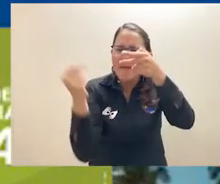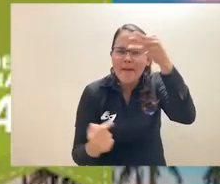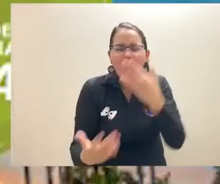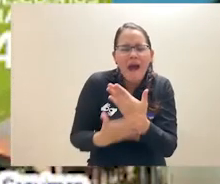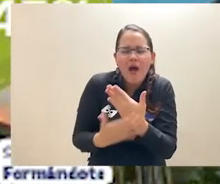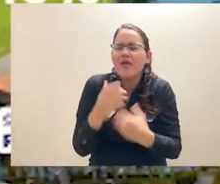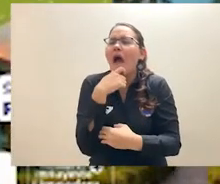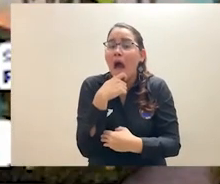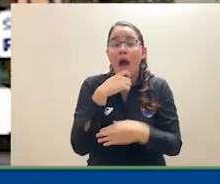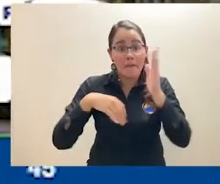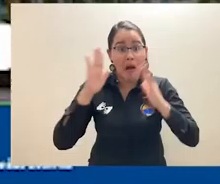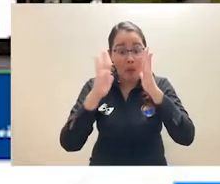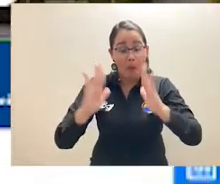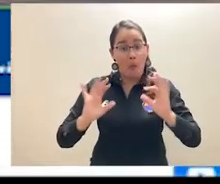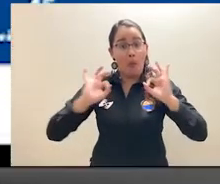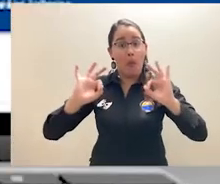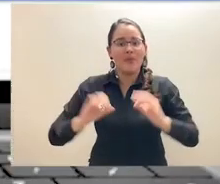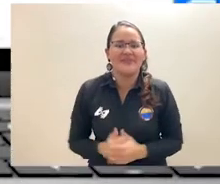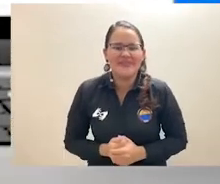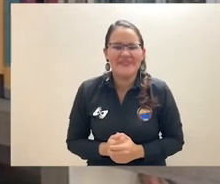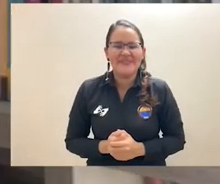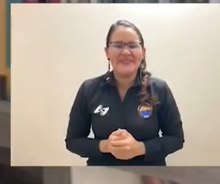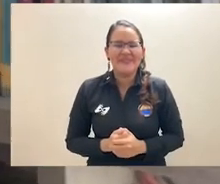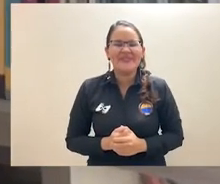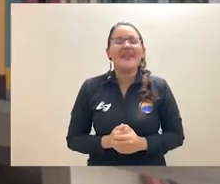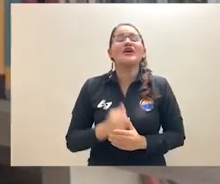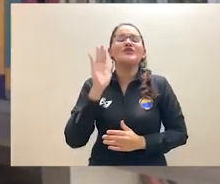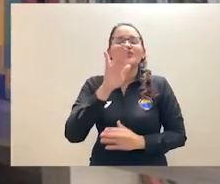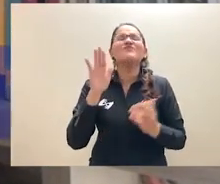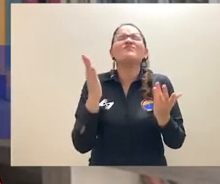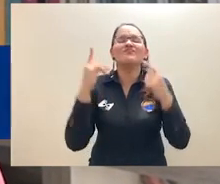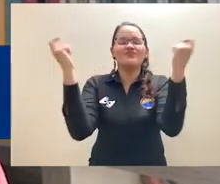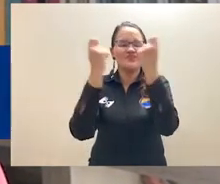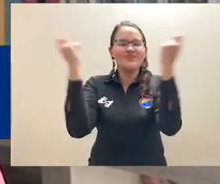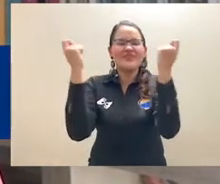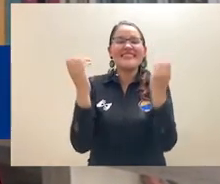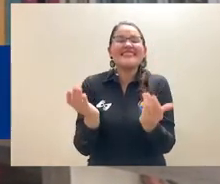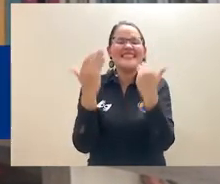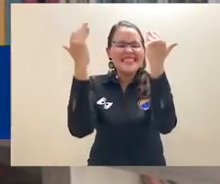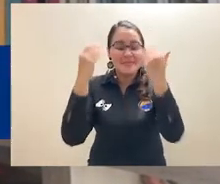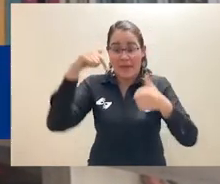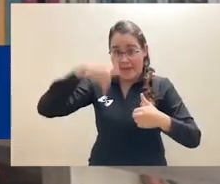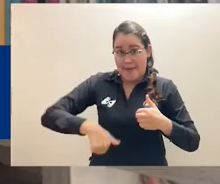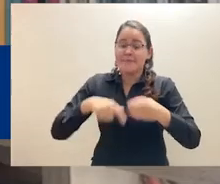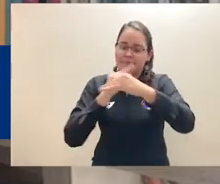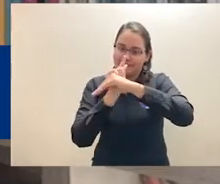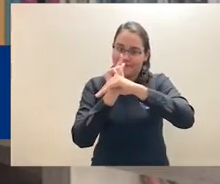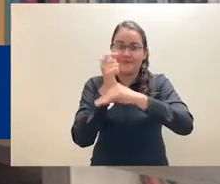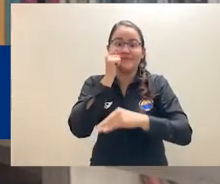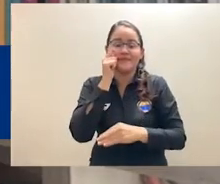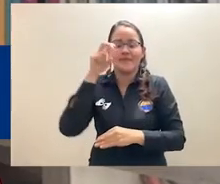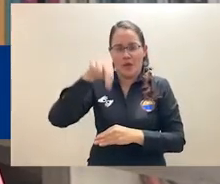servicios a través de una pertinente atención online. A través de la oferta académica que tenemos en la Facultad de